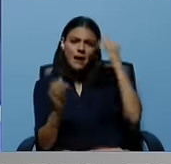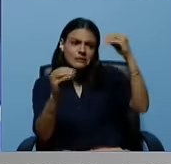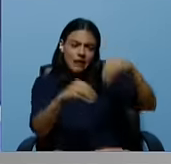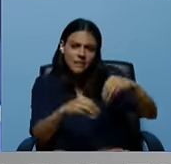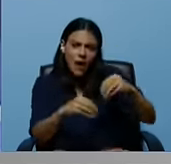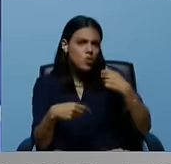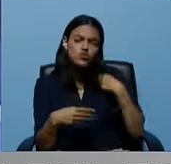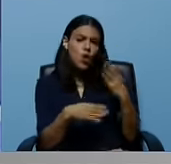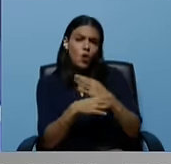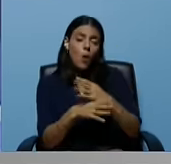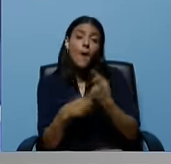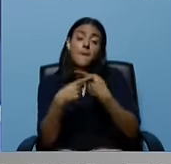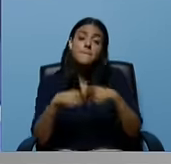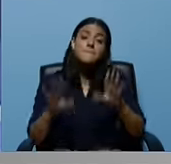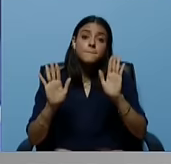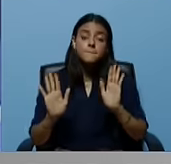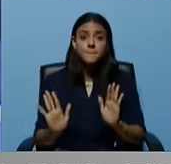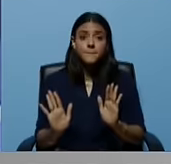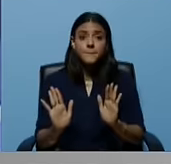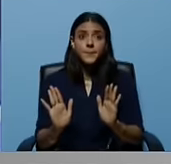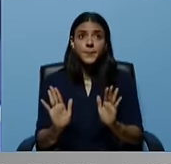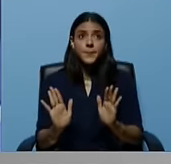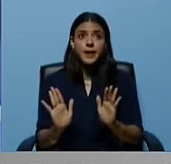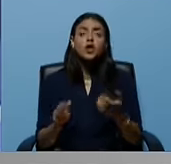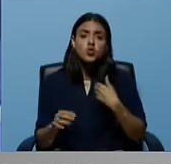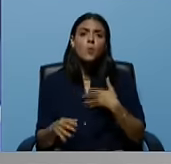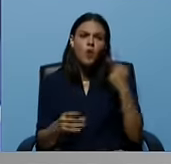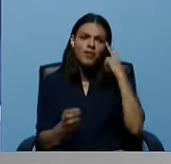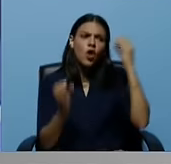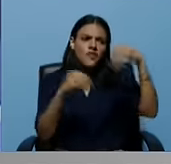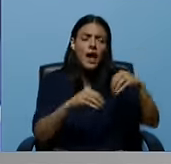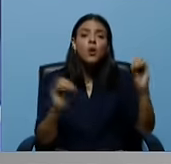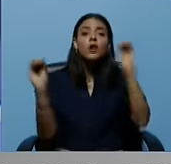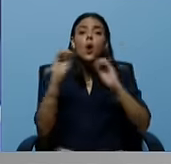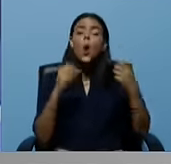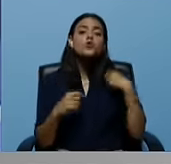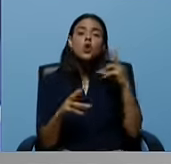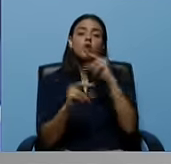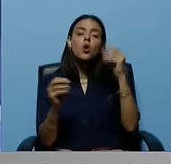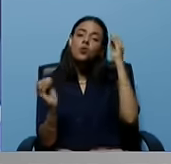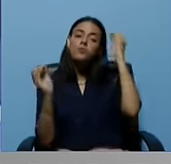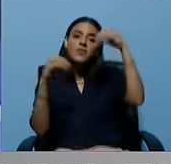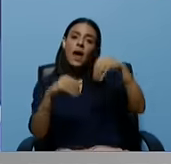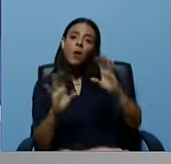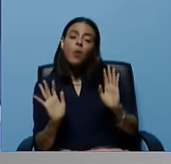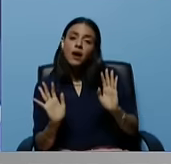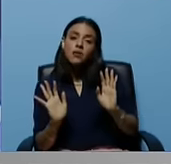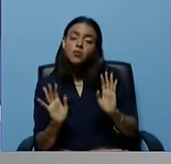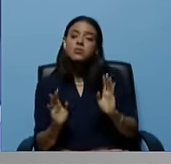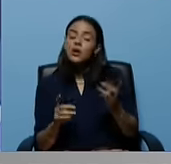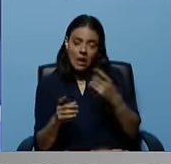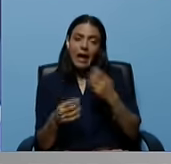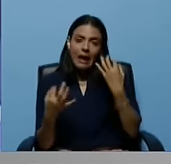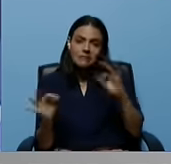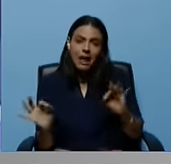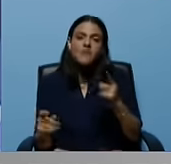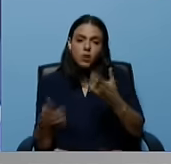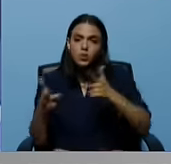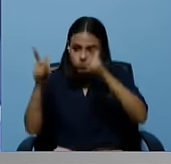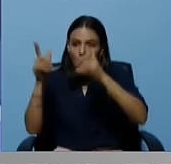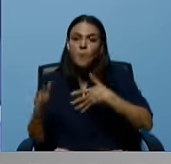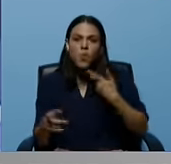perfectamente cabe en cualquier ciudadano o ciudadana venezolana, uno puede o no compartir una determinada decisión de algún tribunal de la